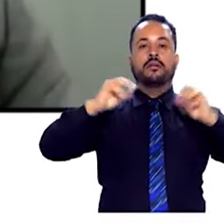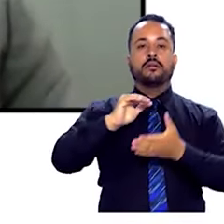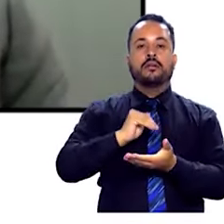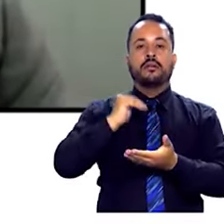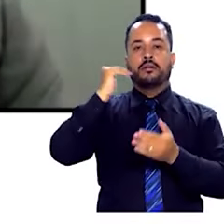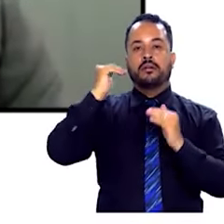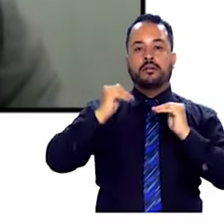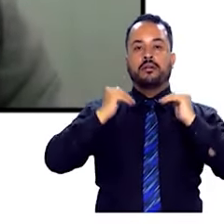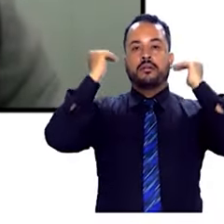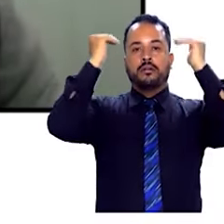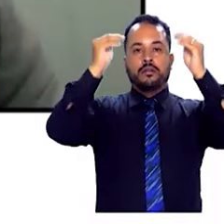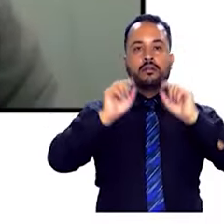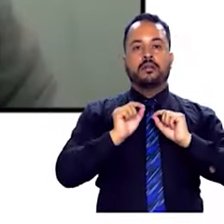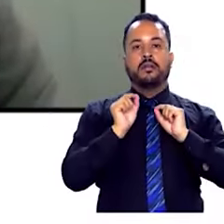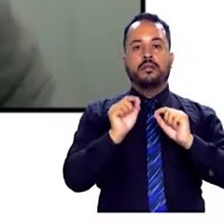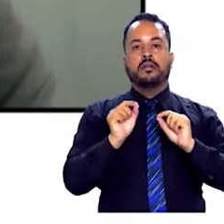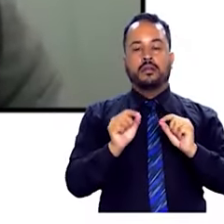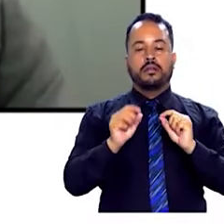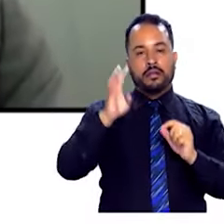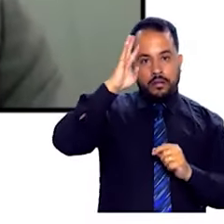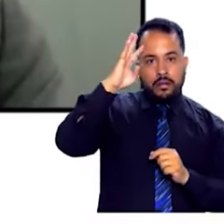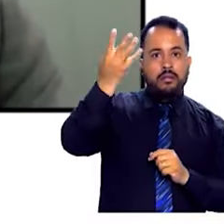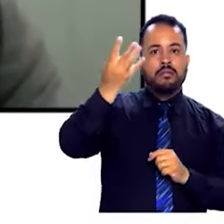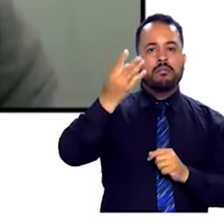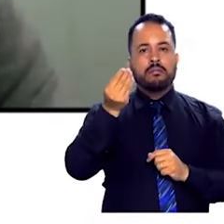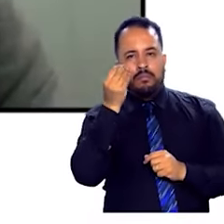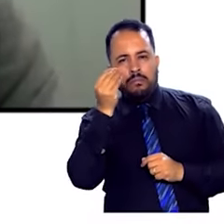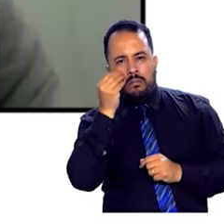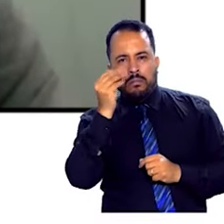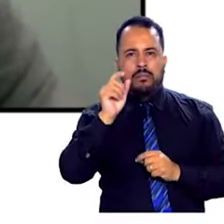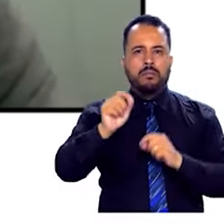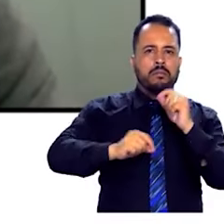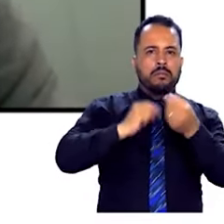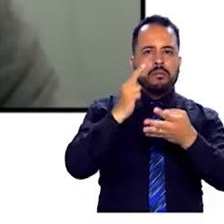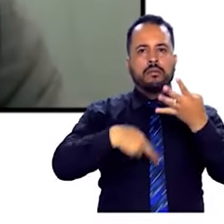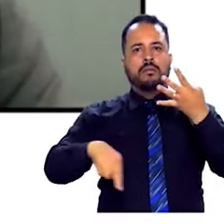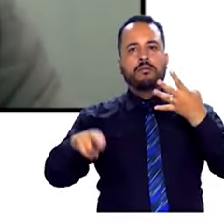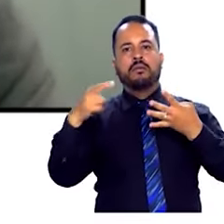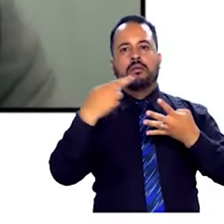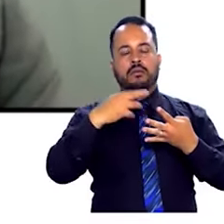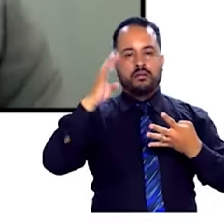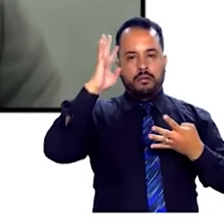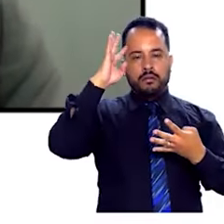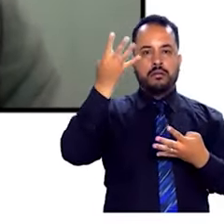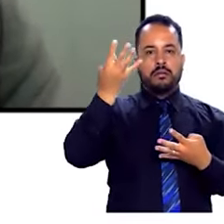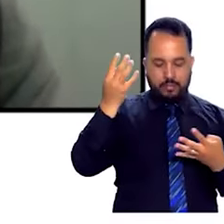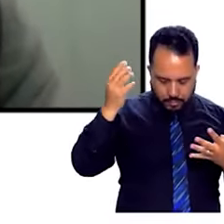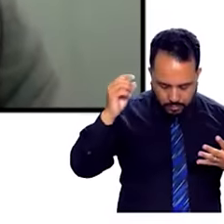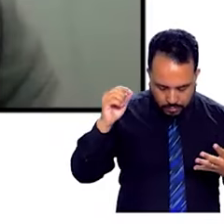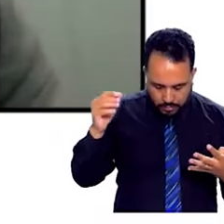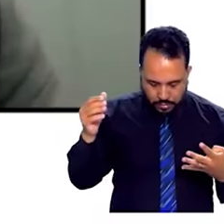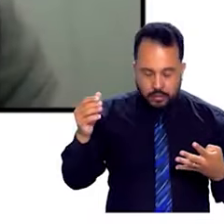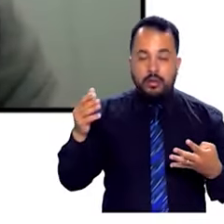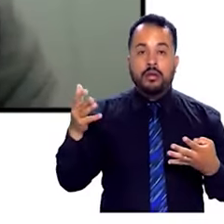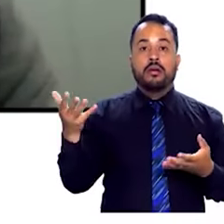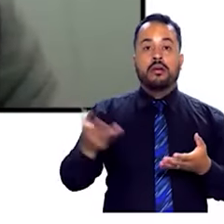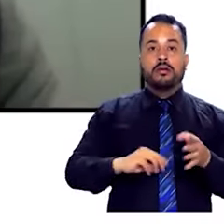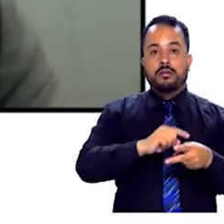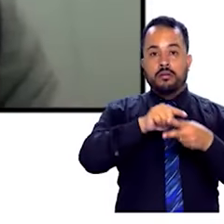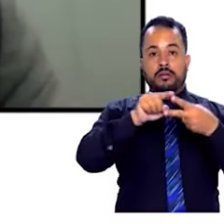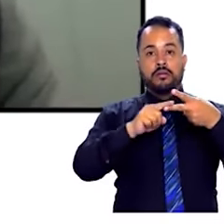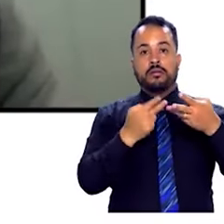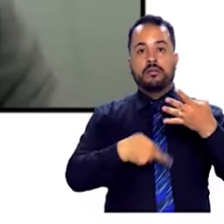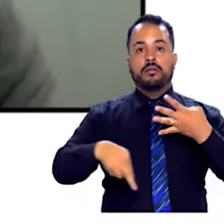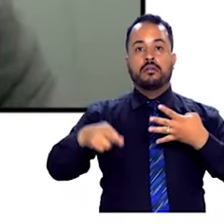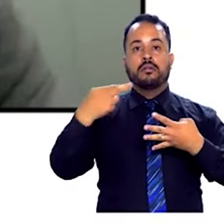Ley tiene dos recursos per ACC su estr recur ordinar